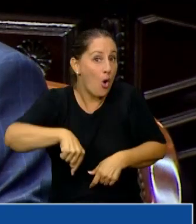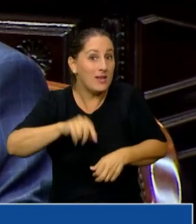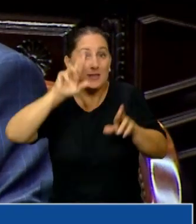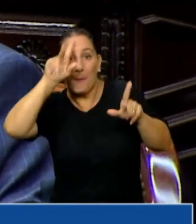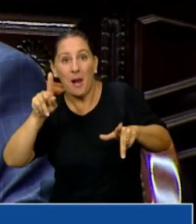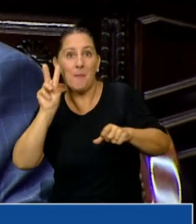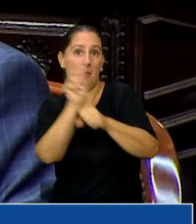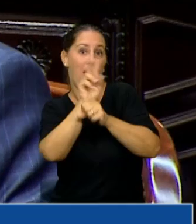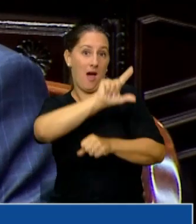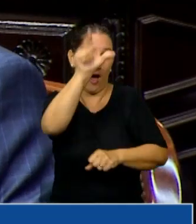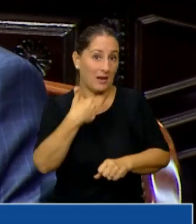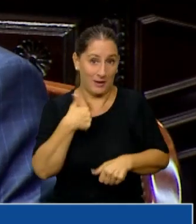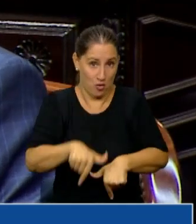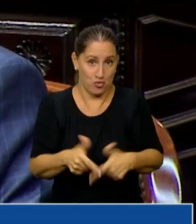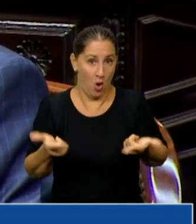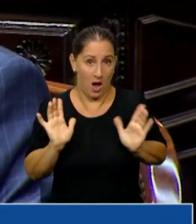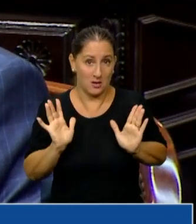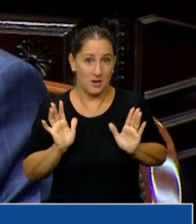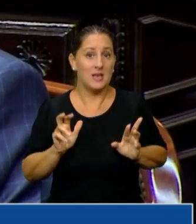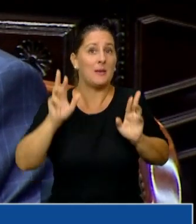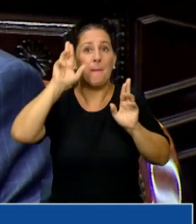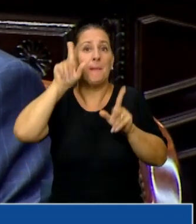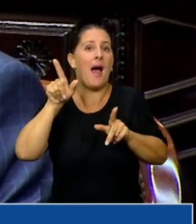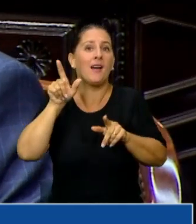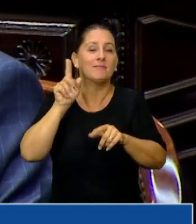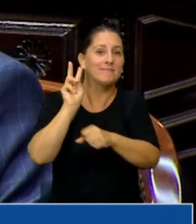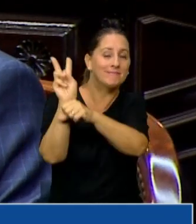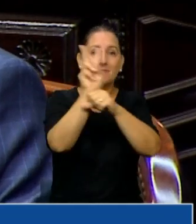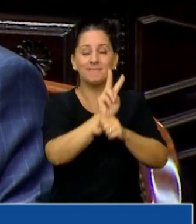tenemos, ese plan es absolutamente